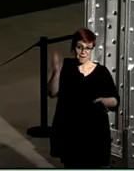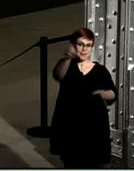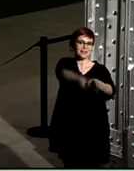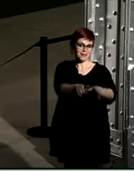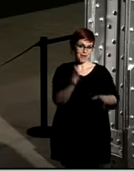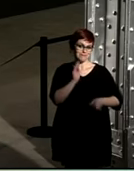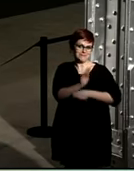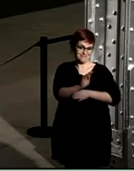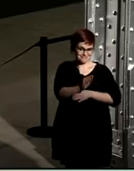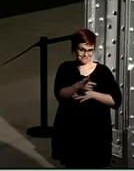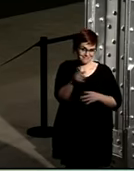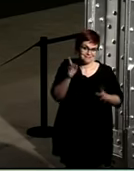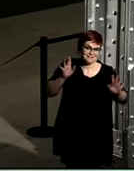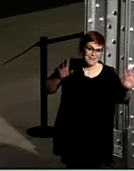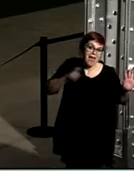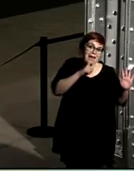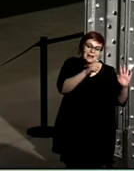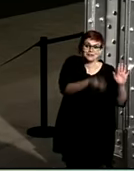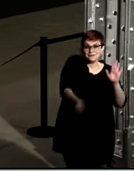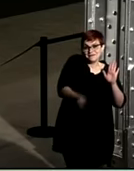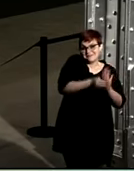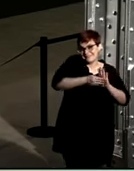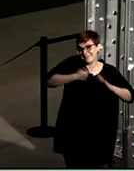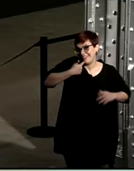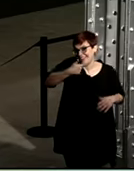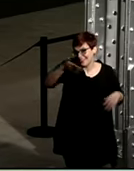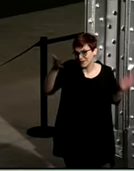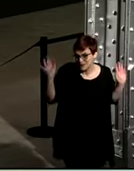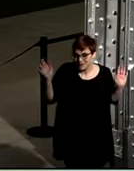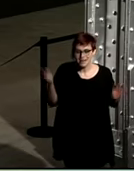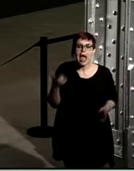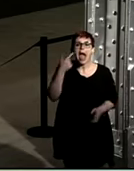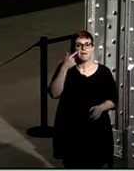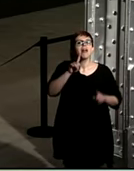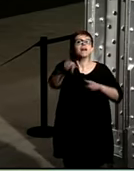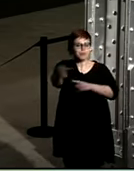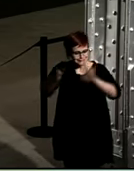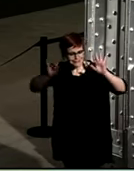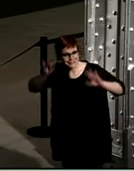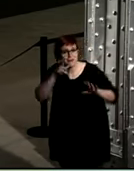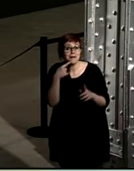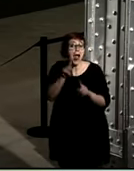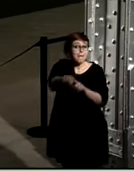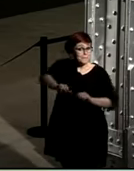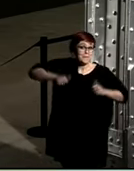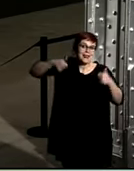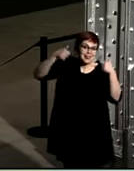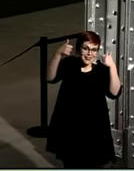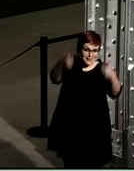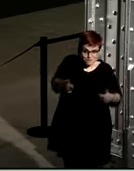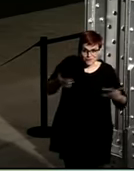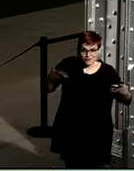hay que hablar de la mano que nos da de comer. No. Si eso viene después, pero a priori...